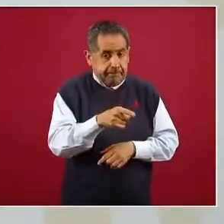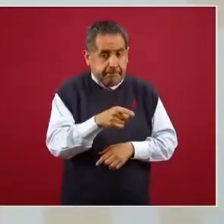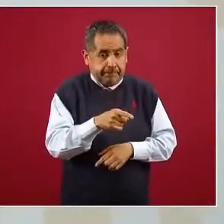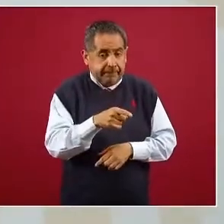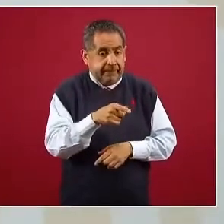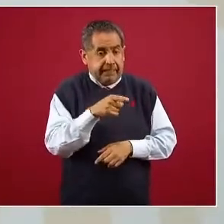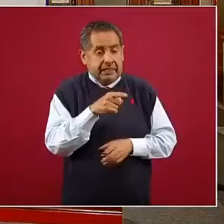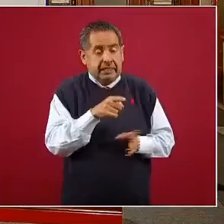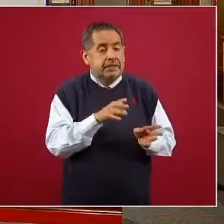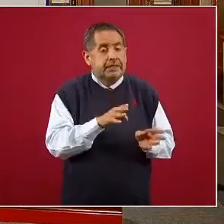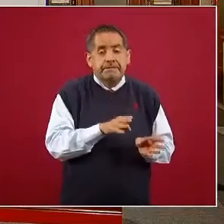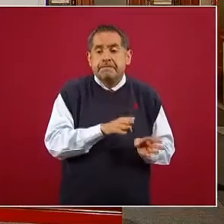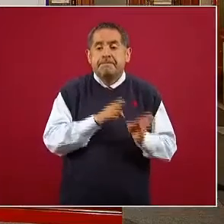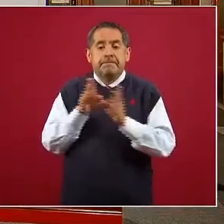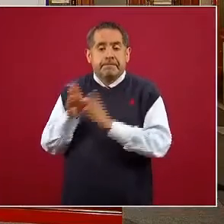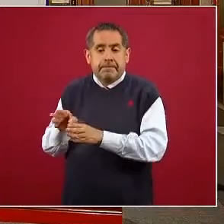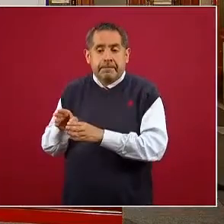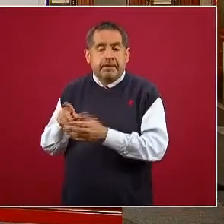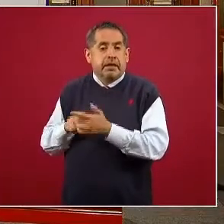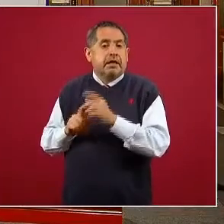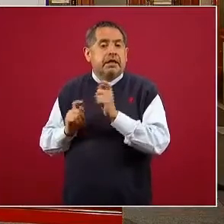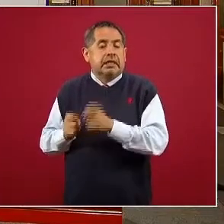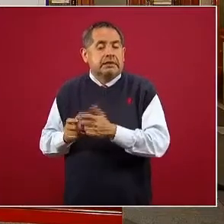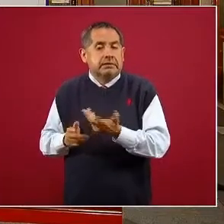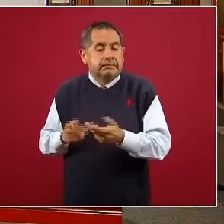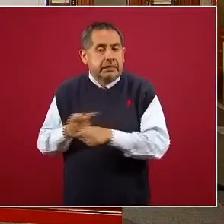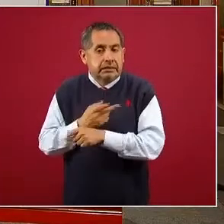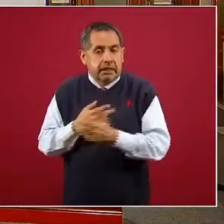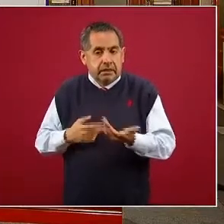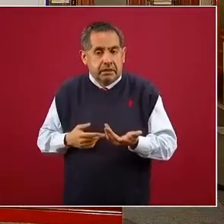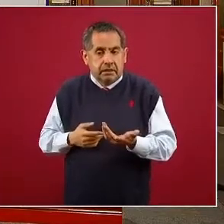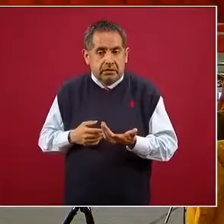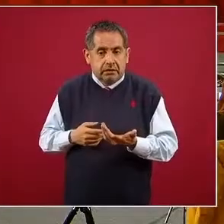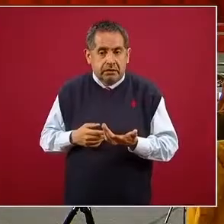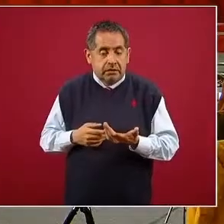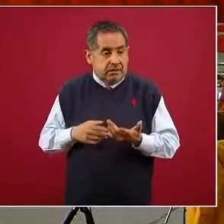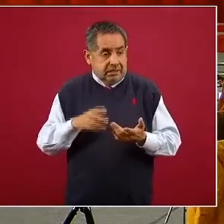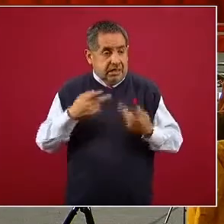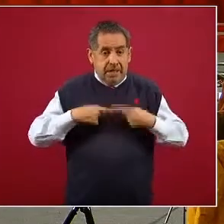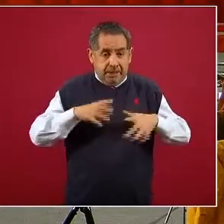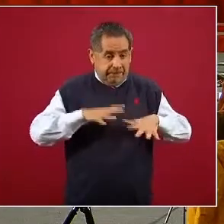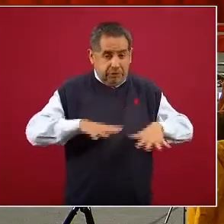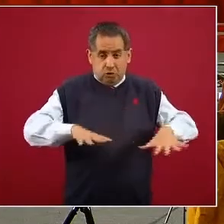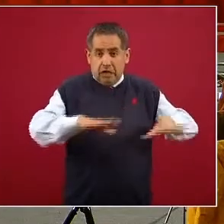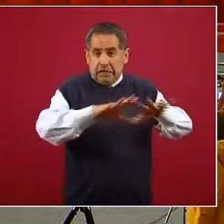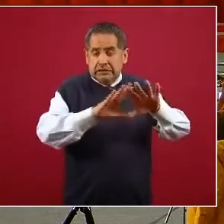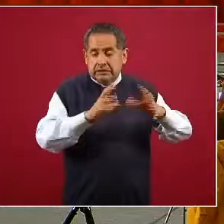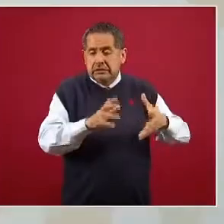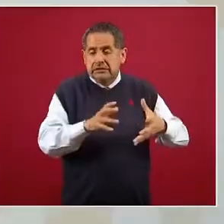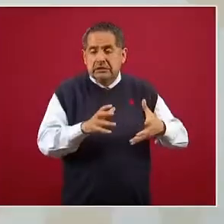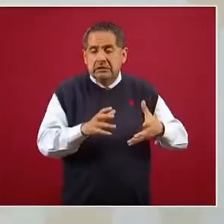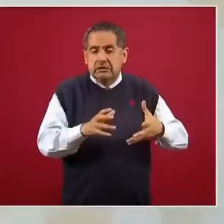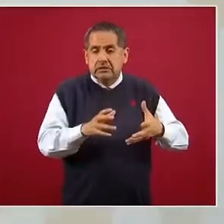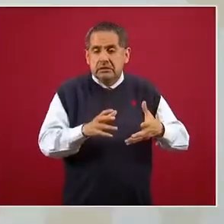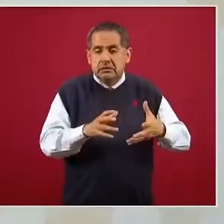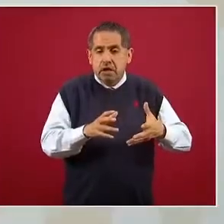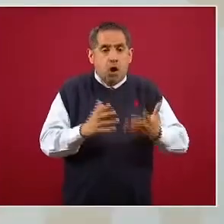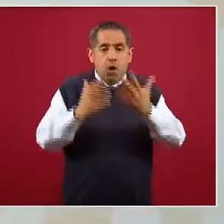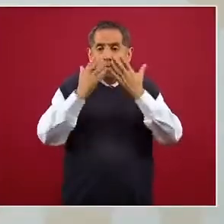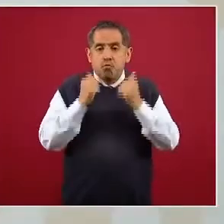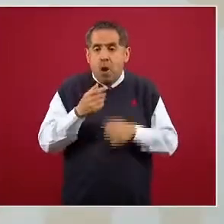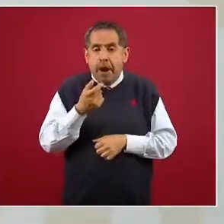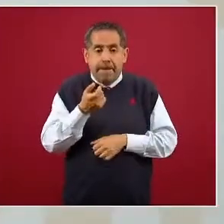en este lado, este fenómeno encuentra a la humanidad en su conjunto sin una